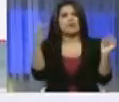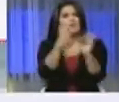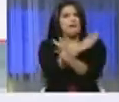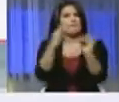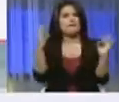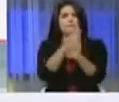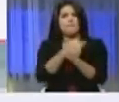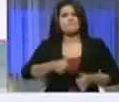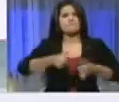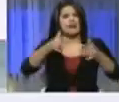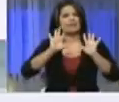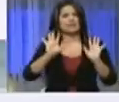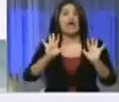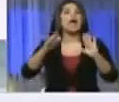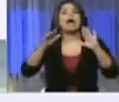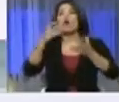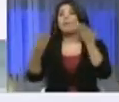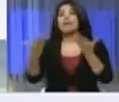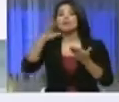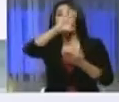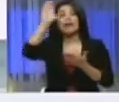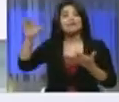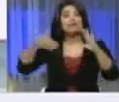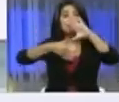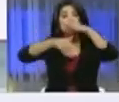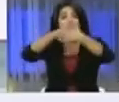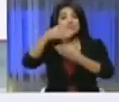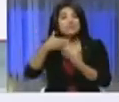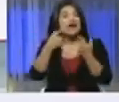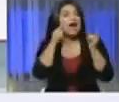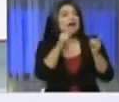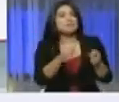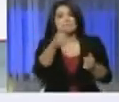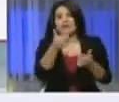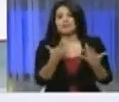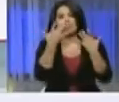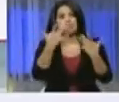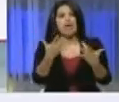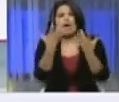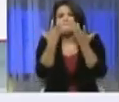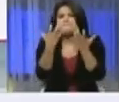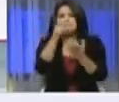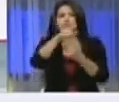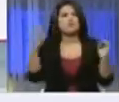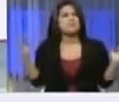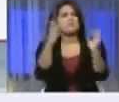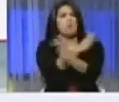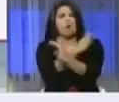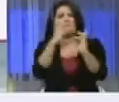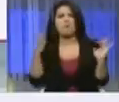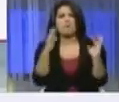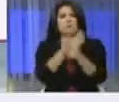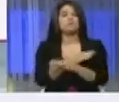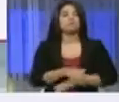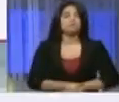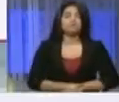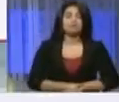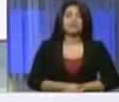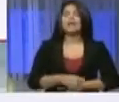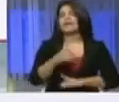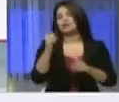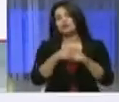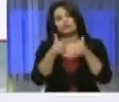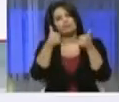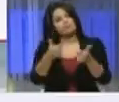latinoamericano. Son miles de personas que pasan por allí, así que todo un éxito. La reunión con el presidente Juan Manuel